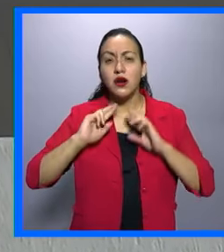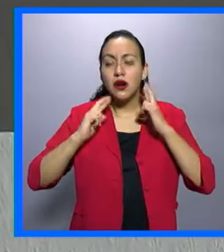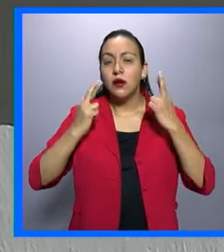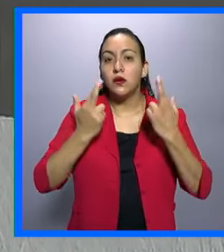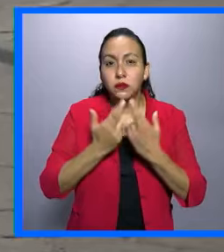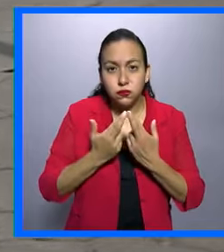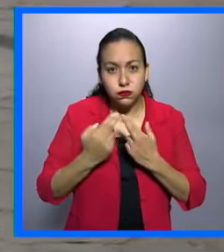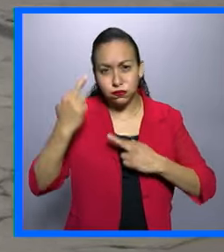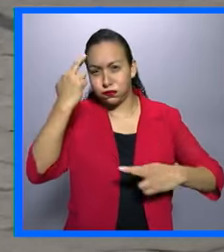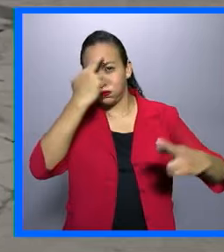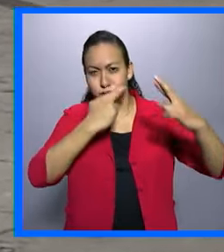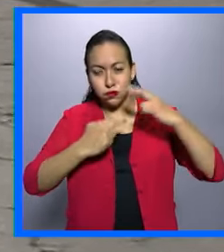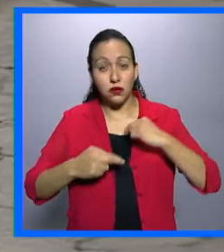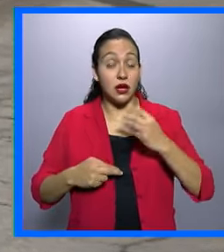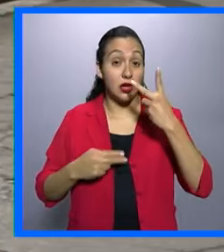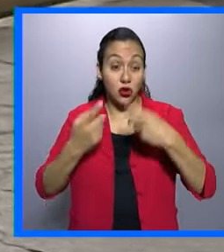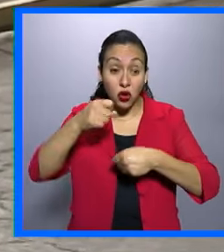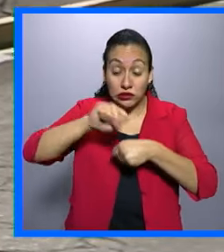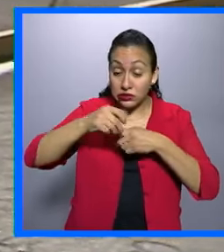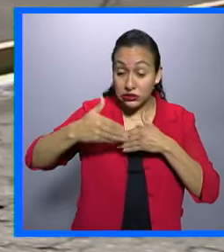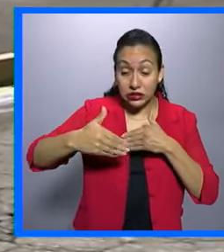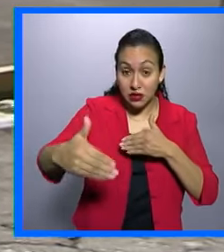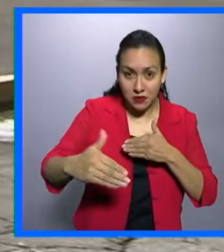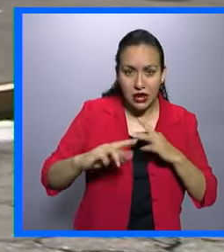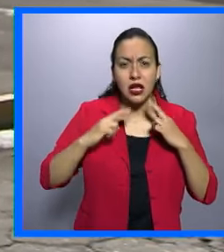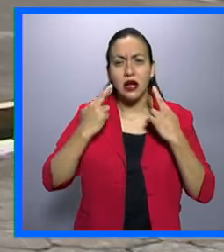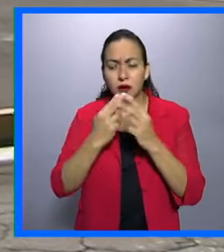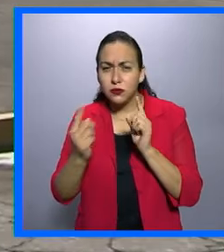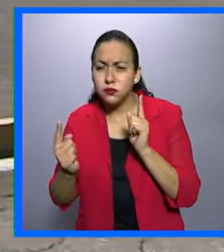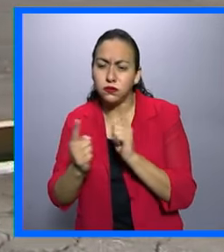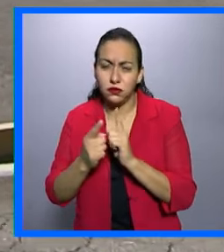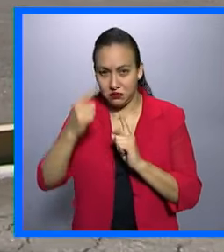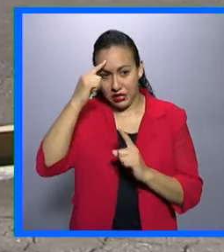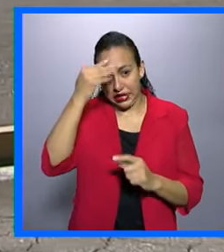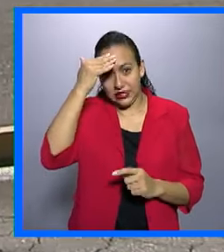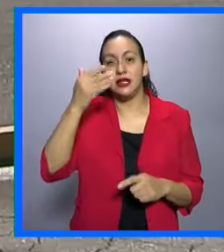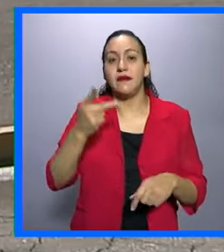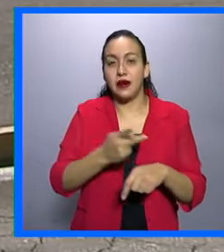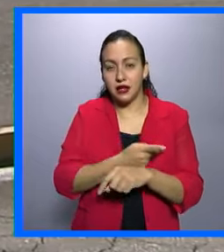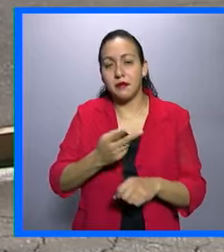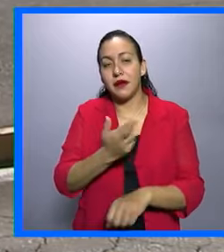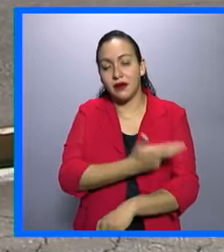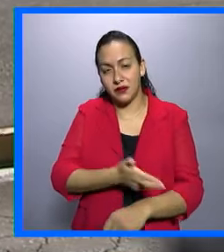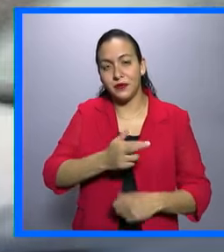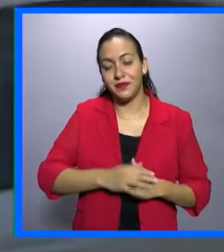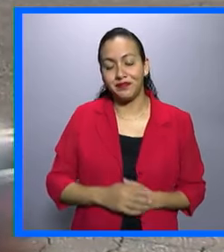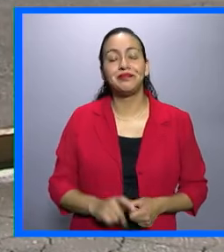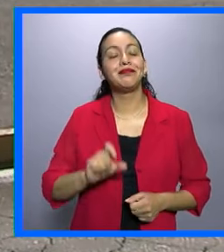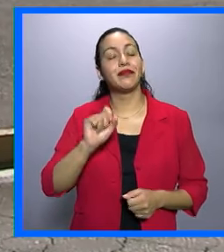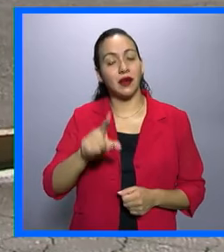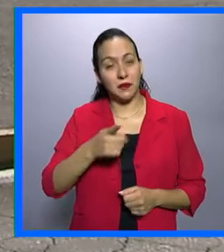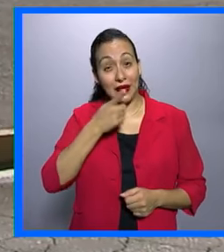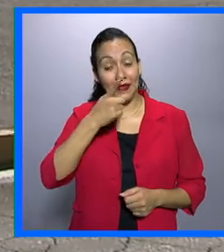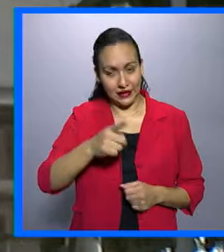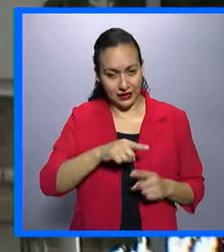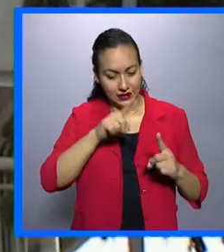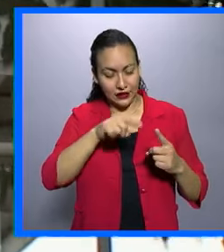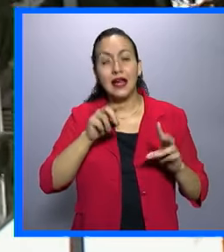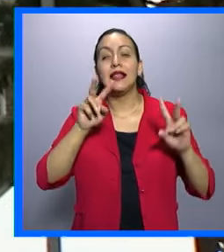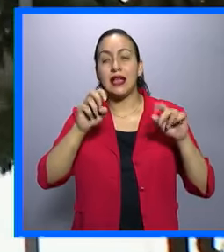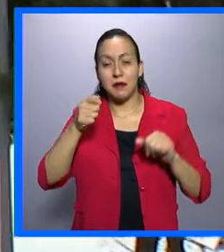de seguimiento en 2 semanas para conocer los avances. Adicionalmente, se detalló que respecto de